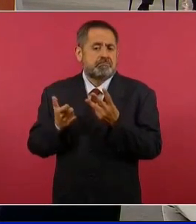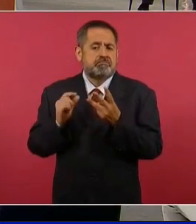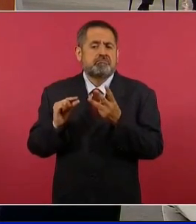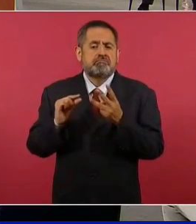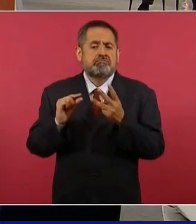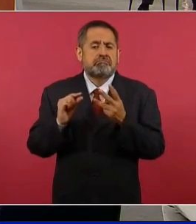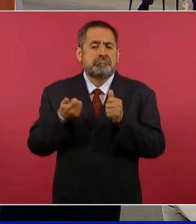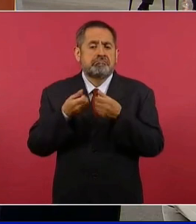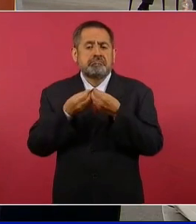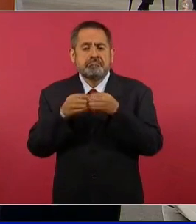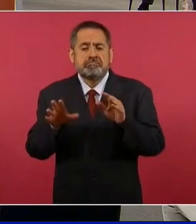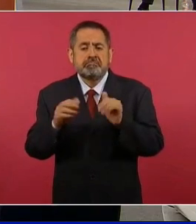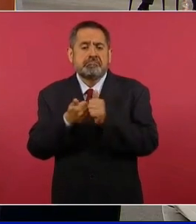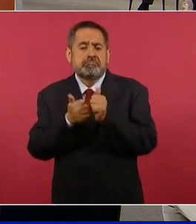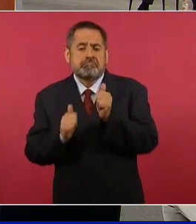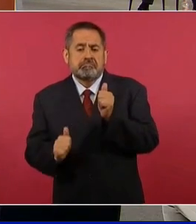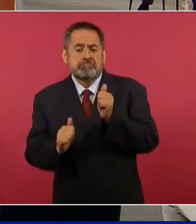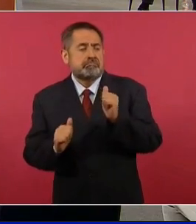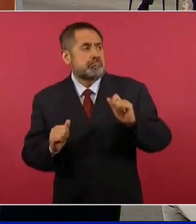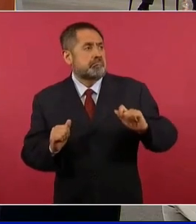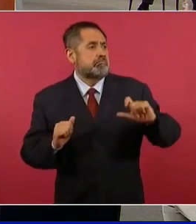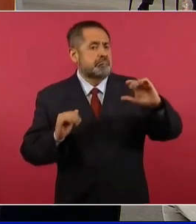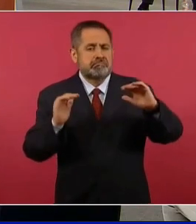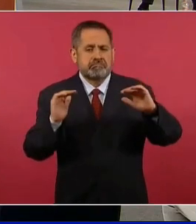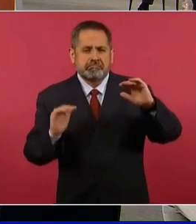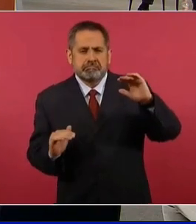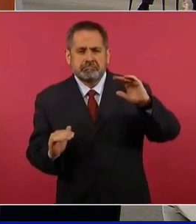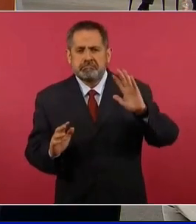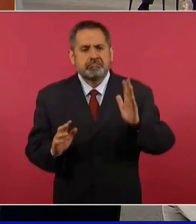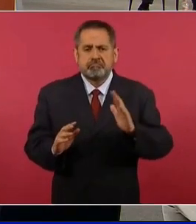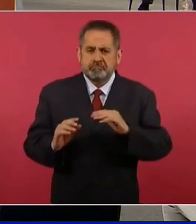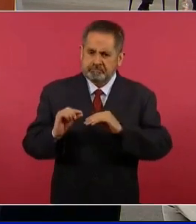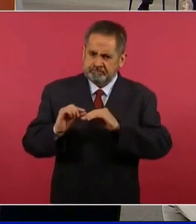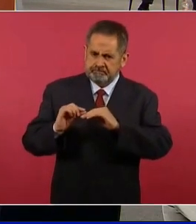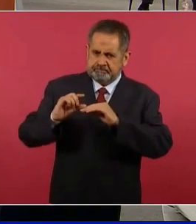sin devaluación. Esto es apreciación.